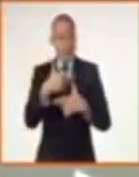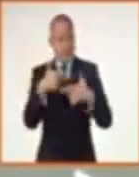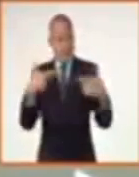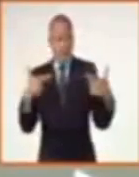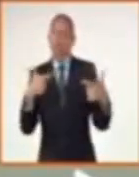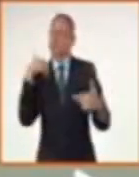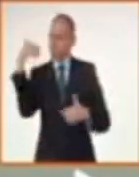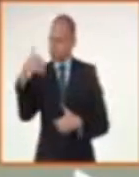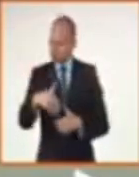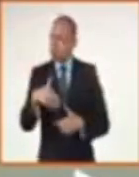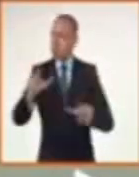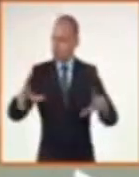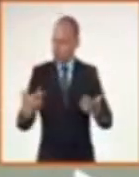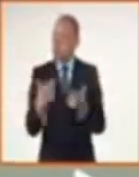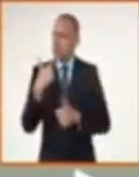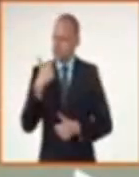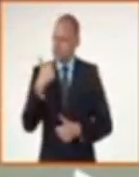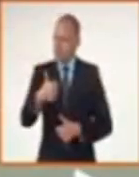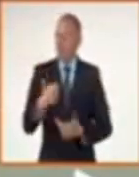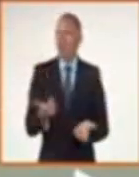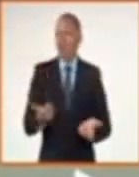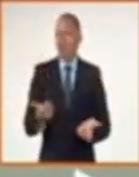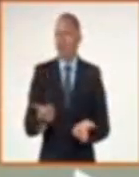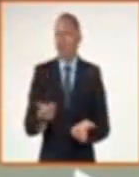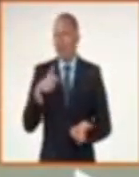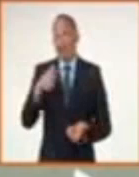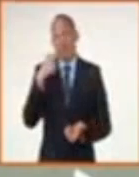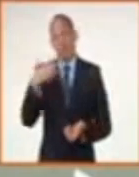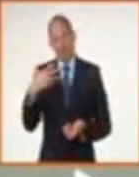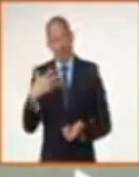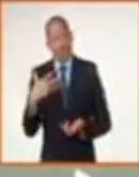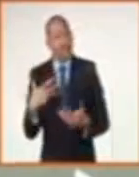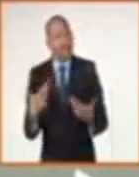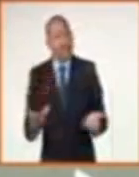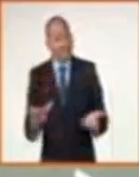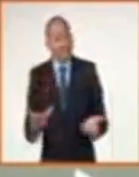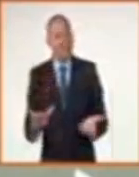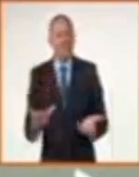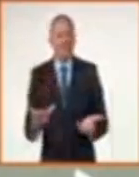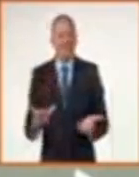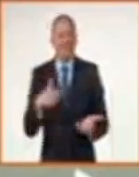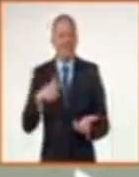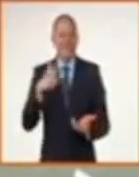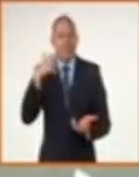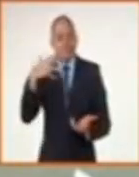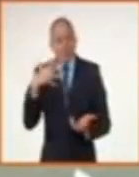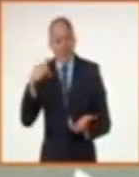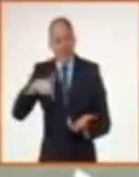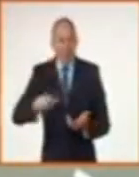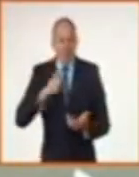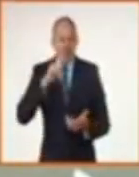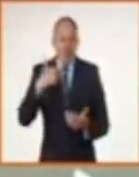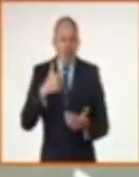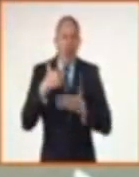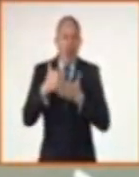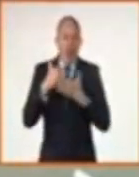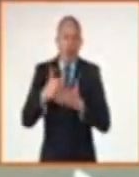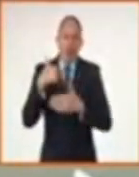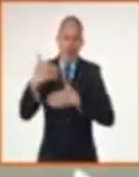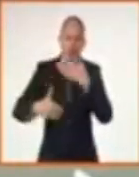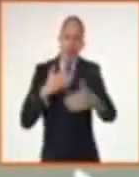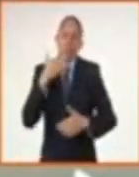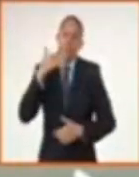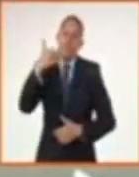proceso electoral de trascendental importancia para el presente y el futuro de la nación. Este